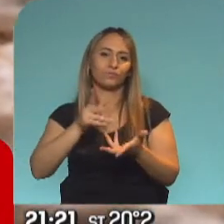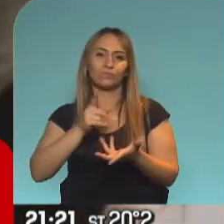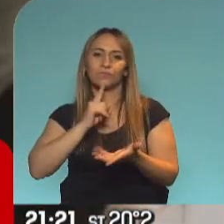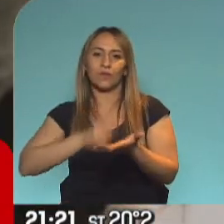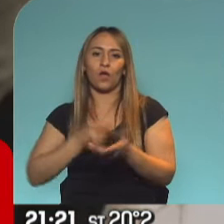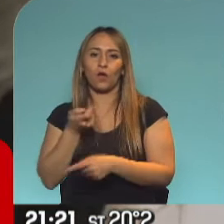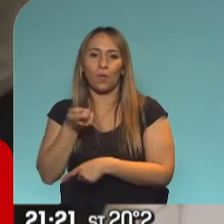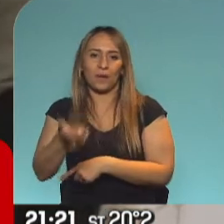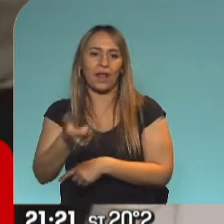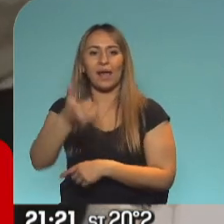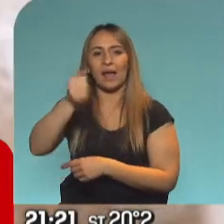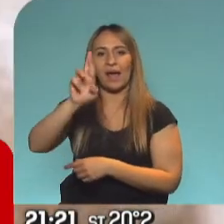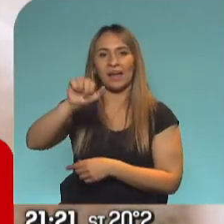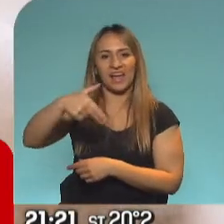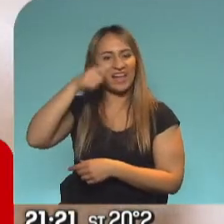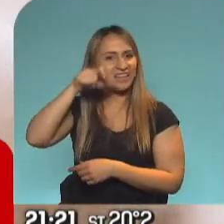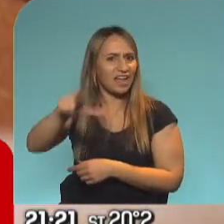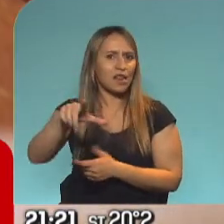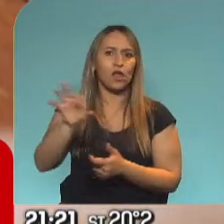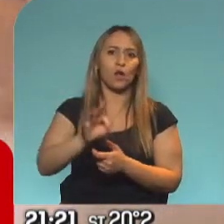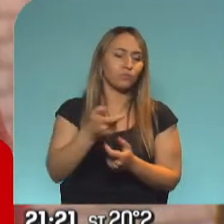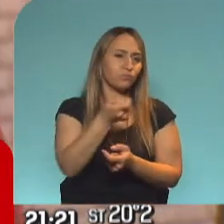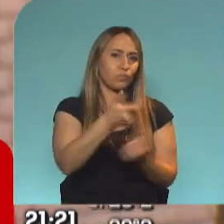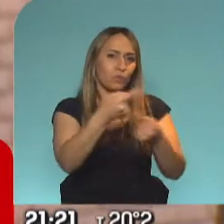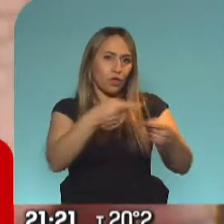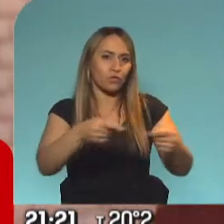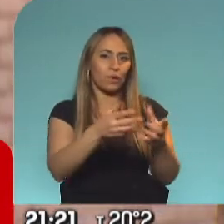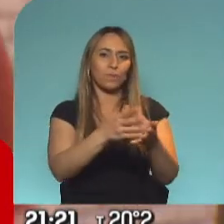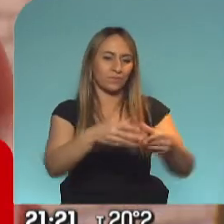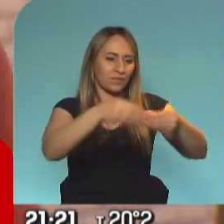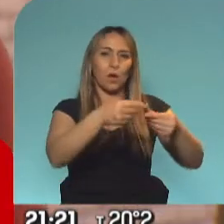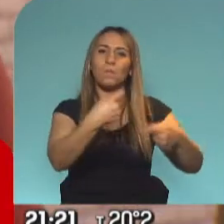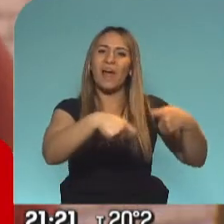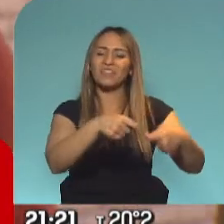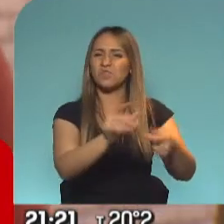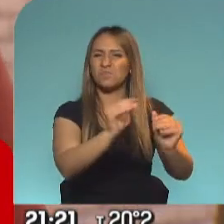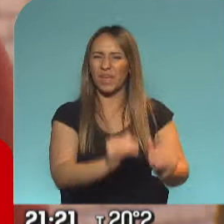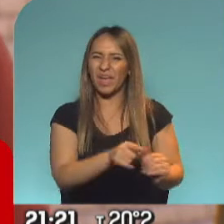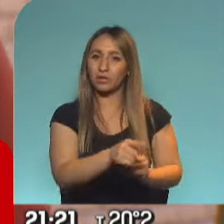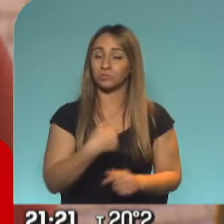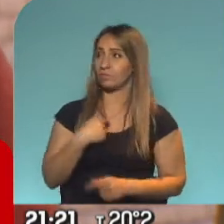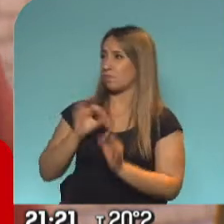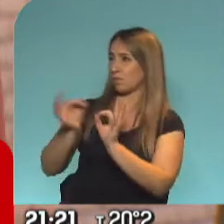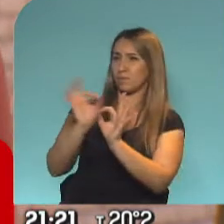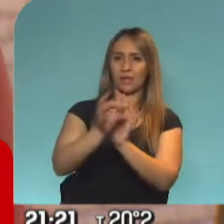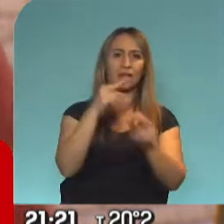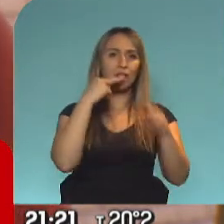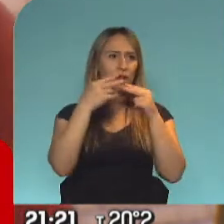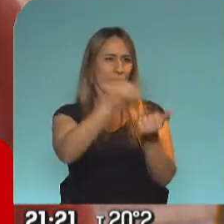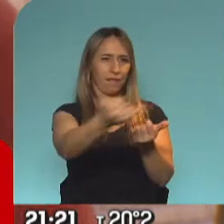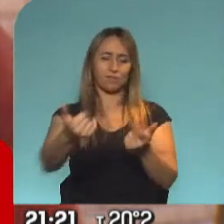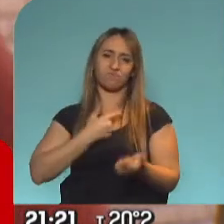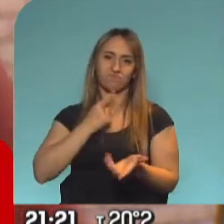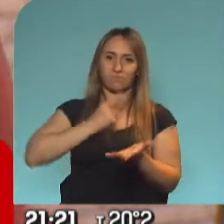granel, elegir productos que no tengan tanto plástico. Por ejemplo, yo acá, que tengo muchos restaurantes cerca, elijo ir con mi tupper en